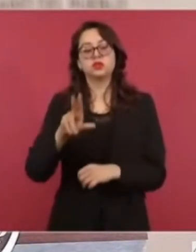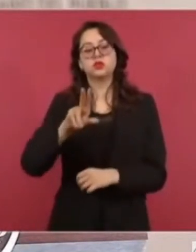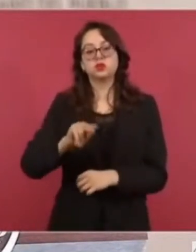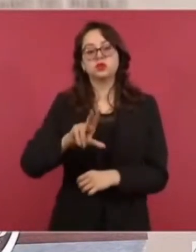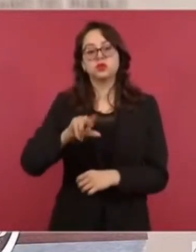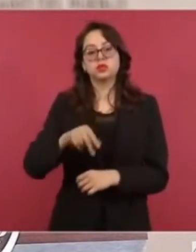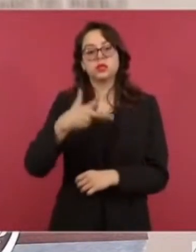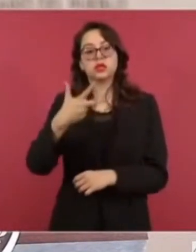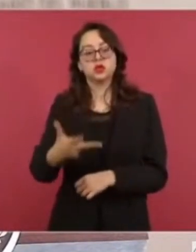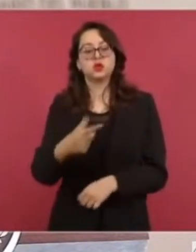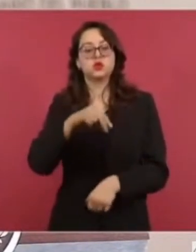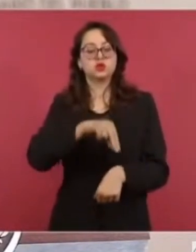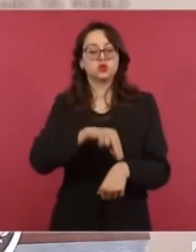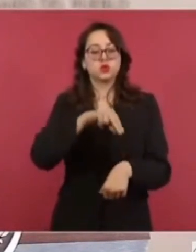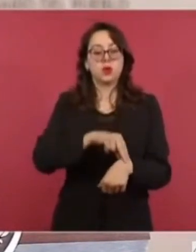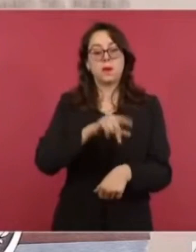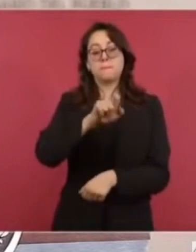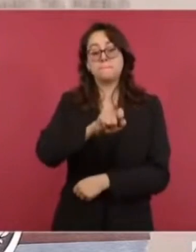de los cuales